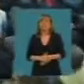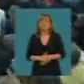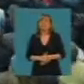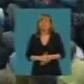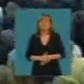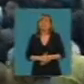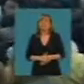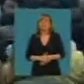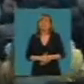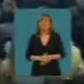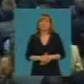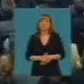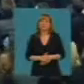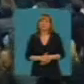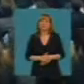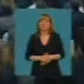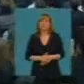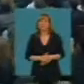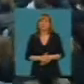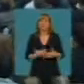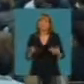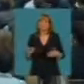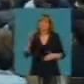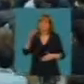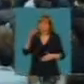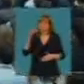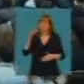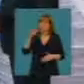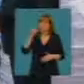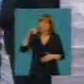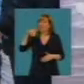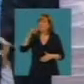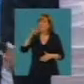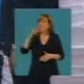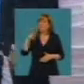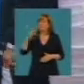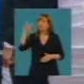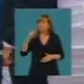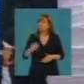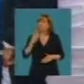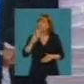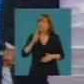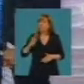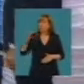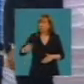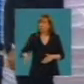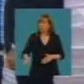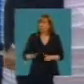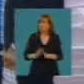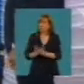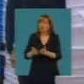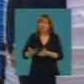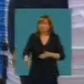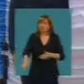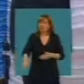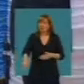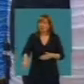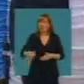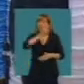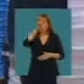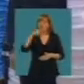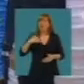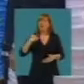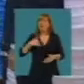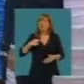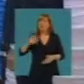Contador Aníbal Florencio Randazzo, juráis por Dios y por la patria, sobre estos santos evangelios, desempeñar